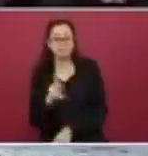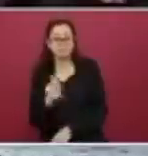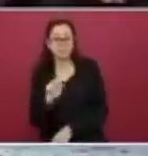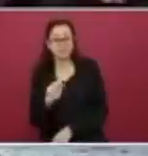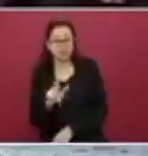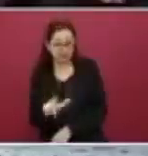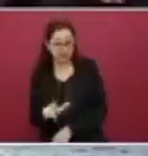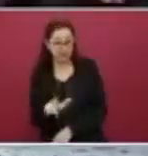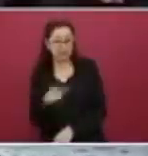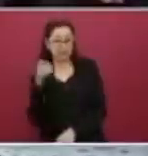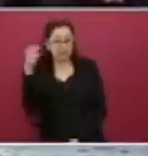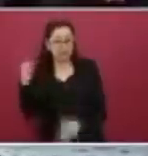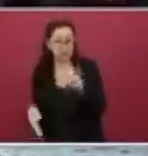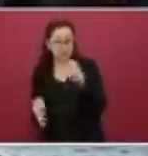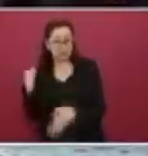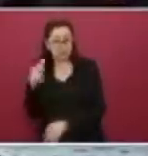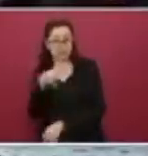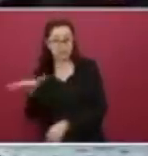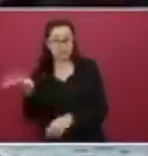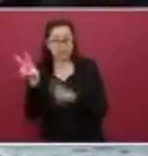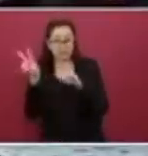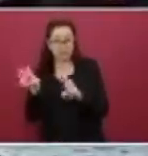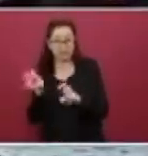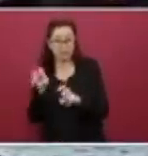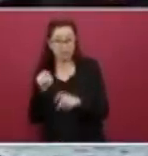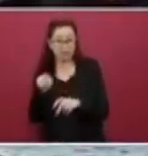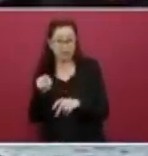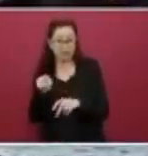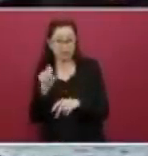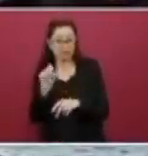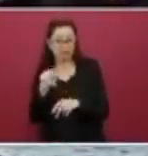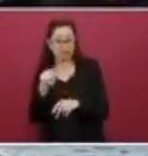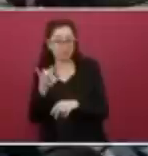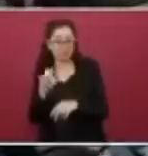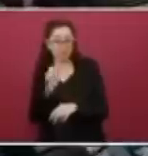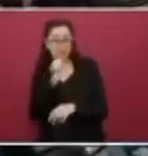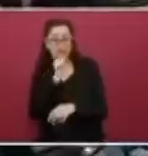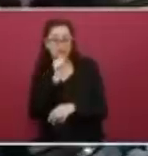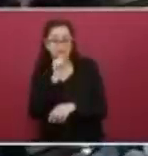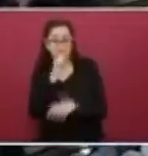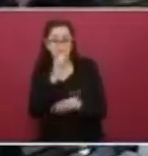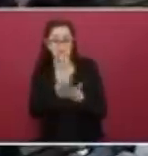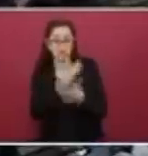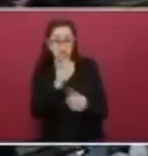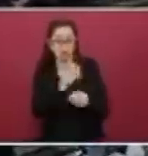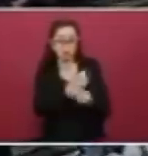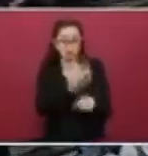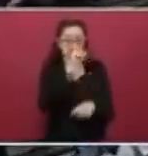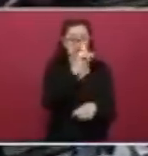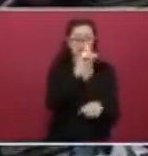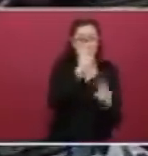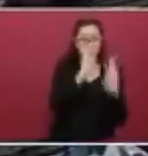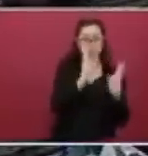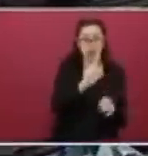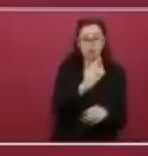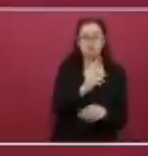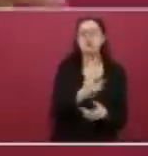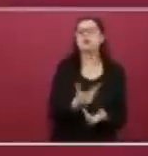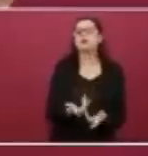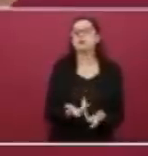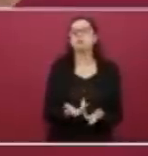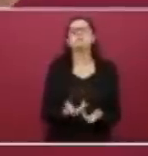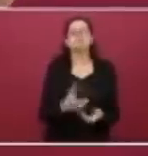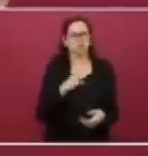presenta una denuncia en la fiscalía general con el tema gente verdad eso todavía no más que la recomendación si hay denuncias que hicieron